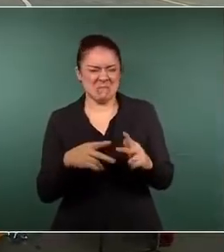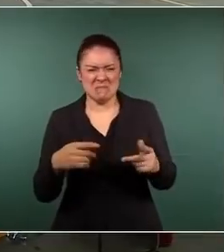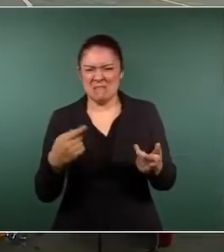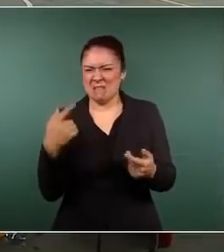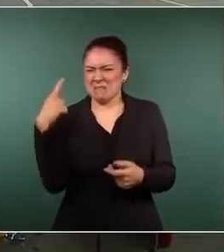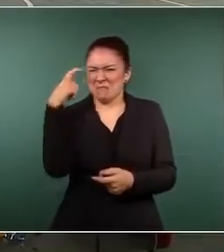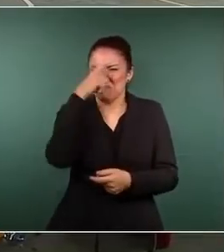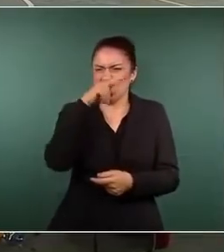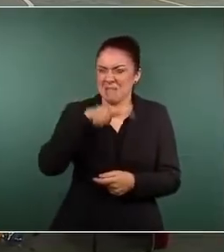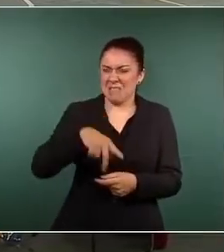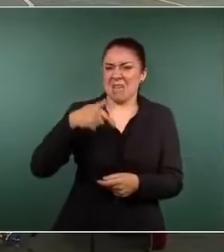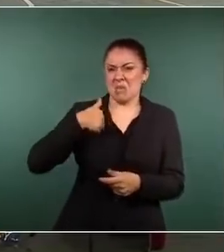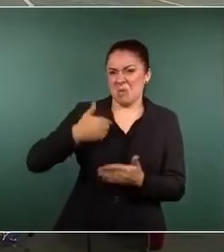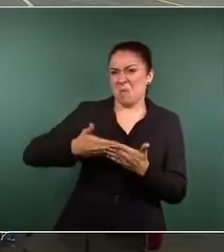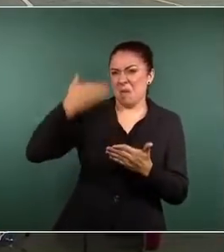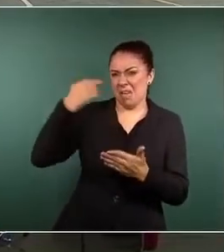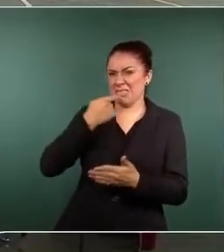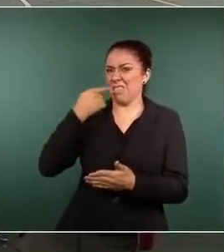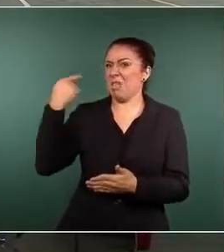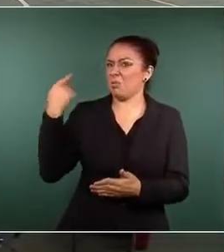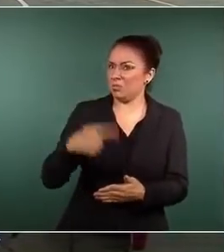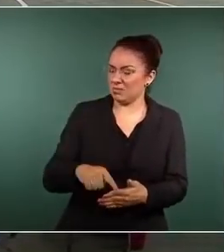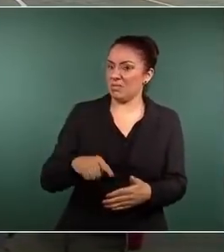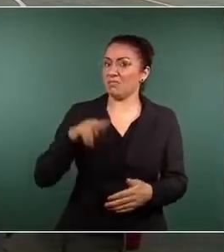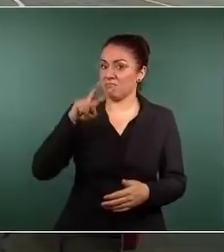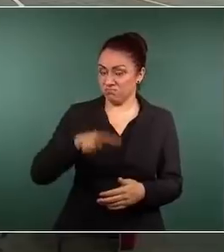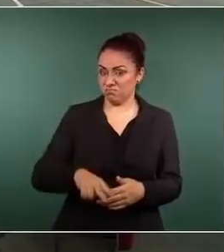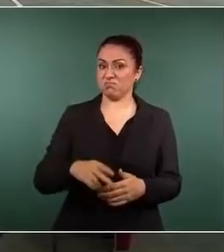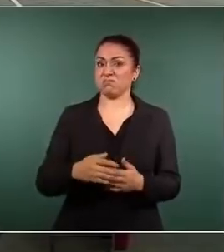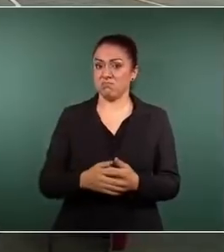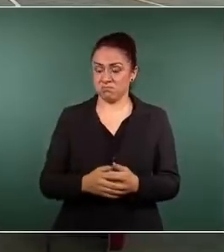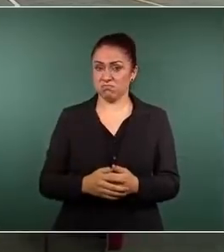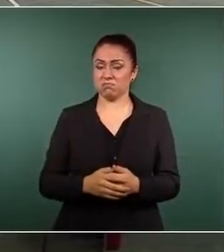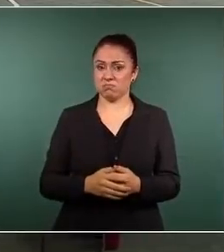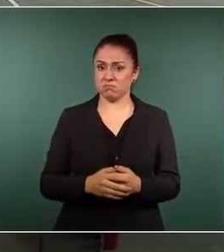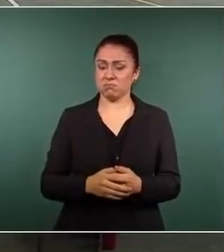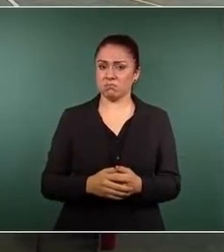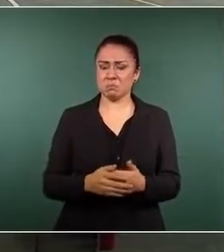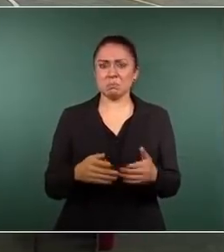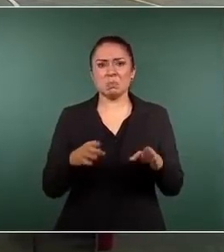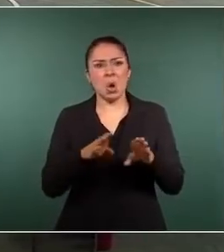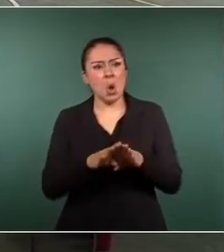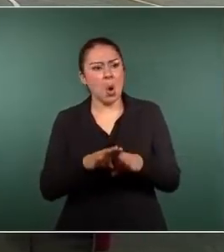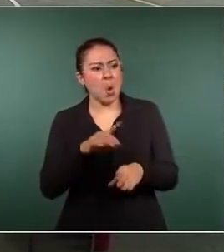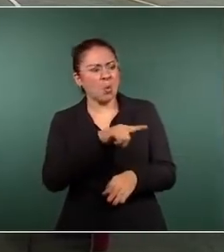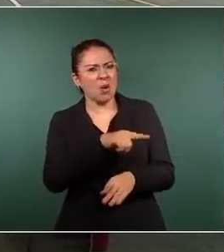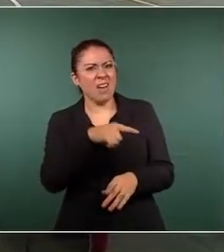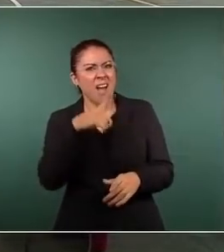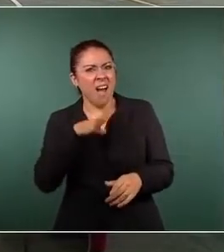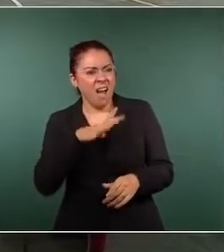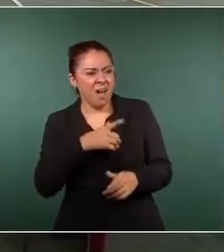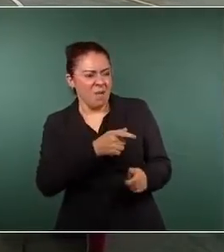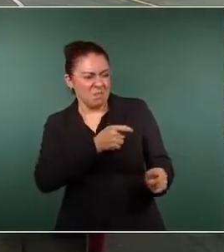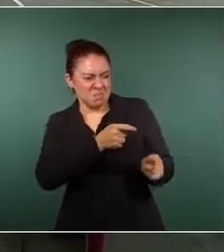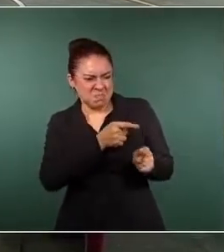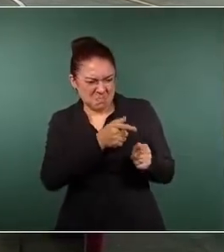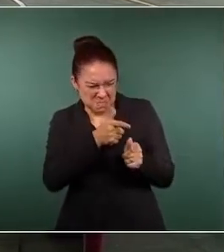hacer la denuncia de cómo se llevo a cabo una masacre